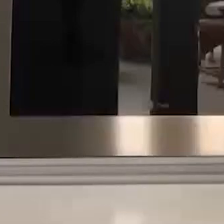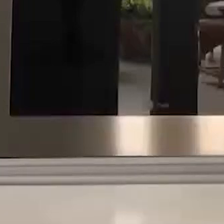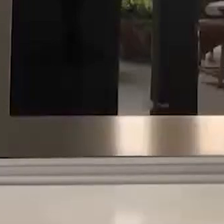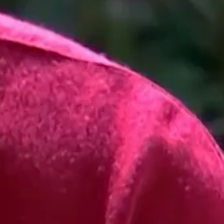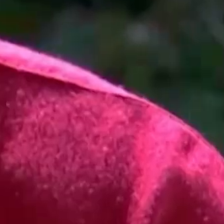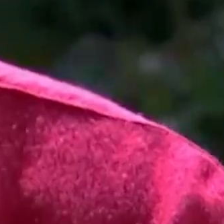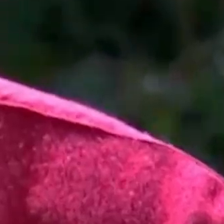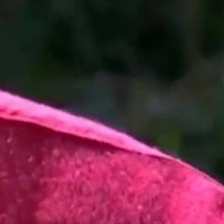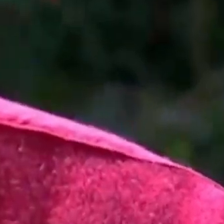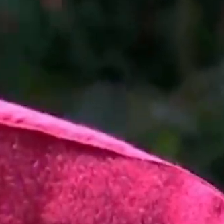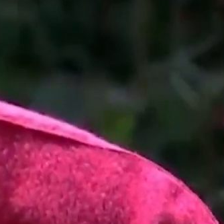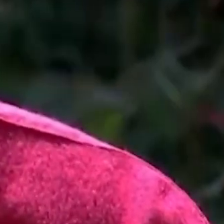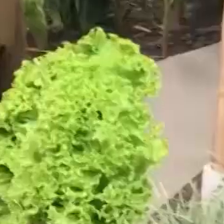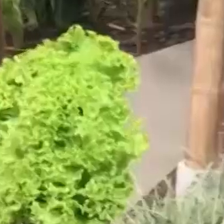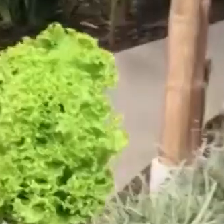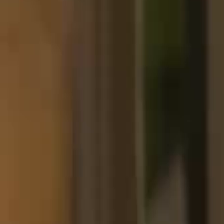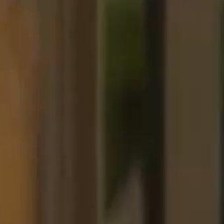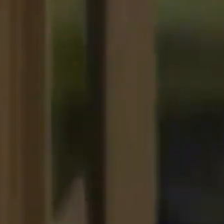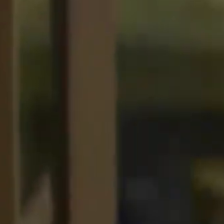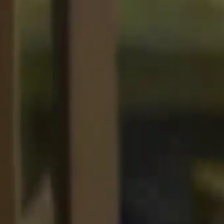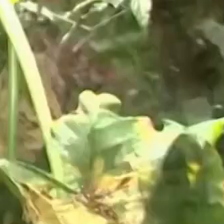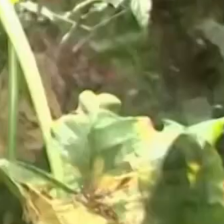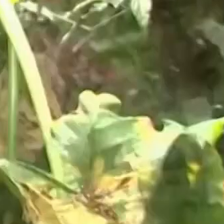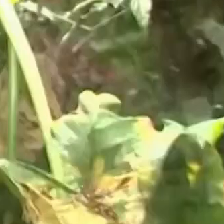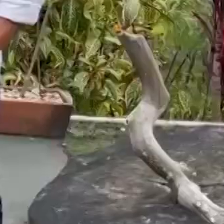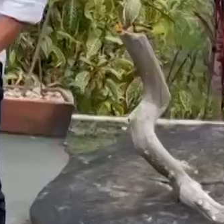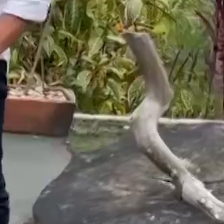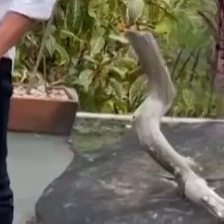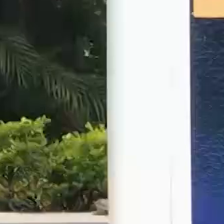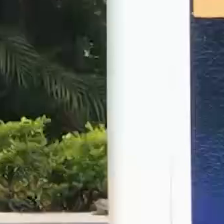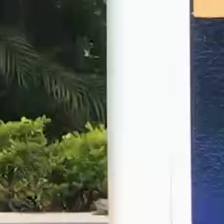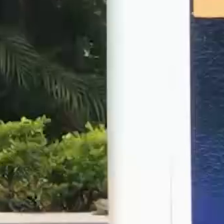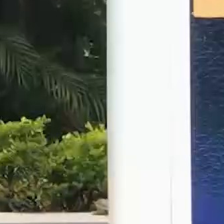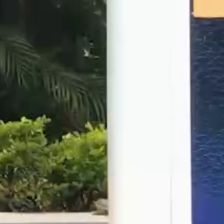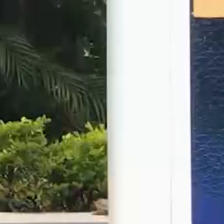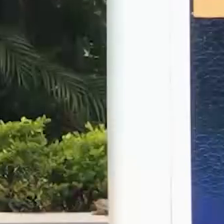Corazón, corazón, corazón.